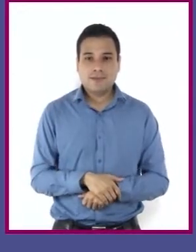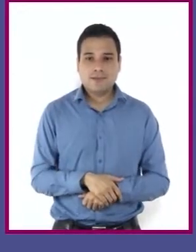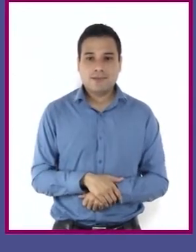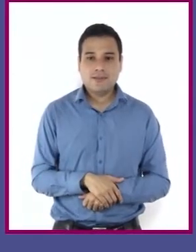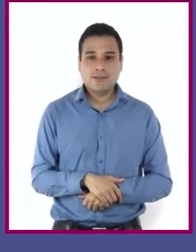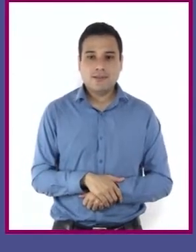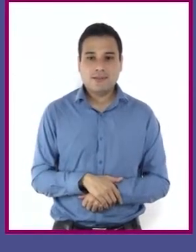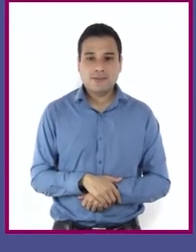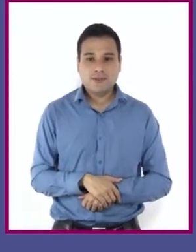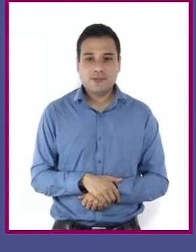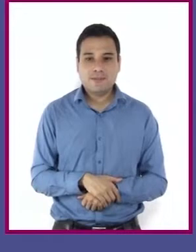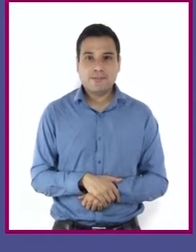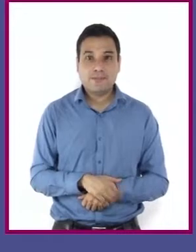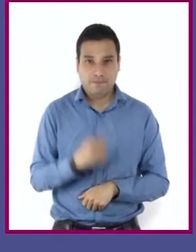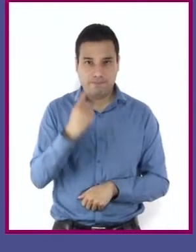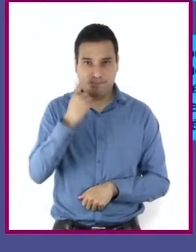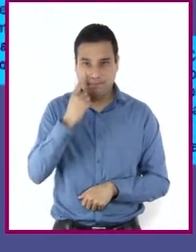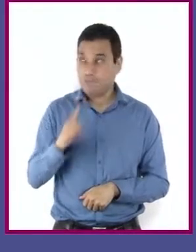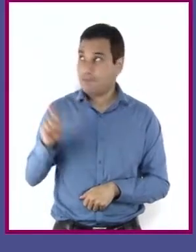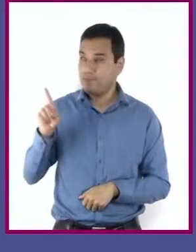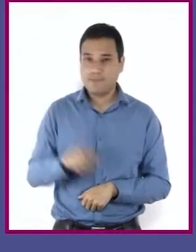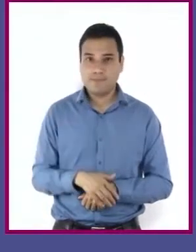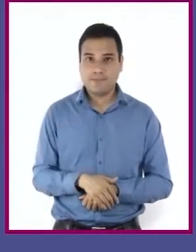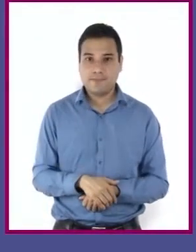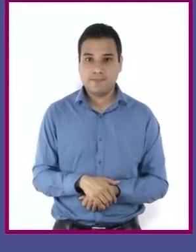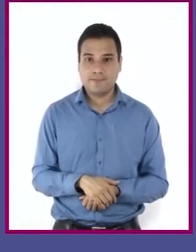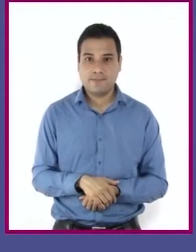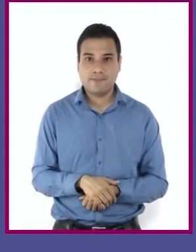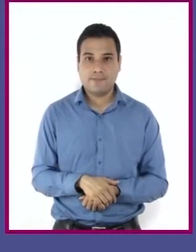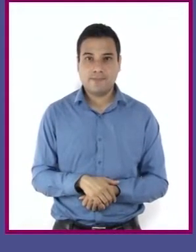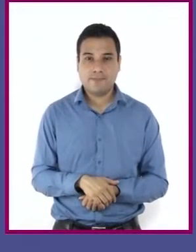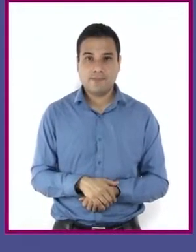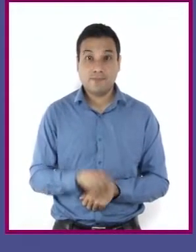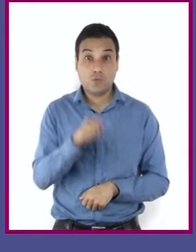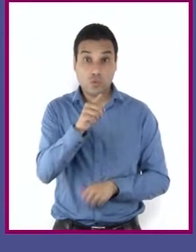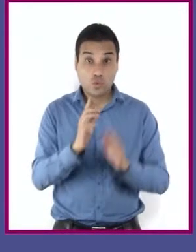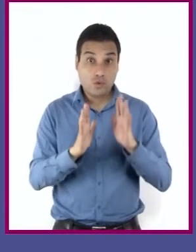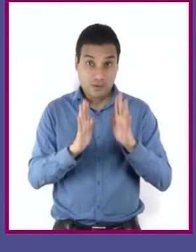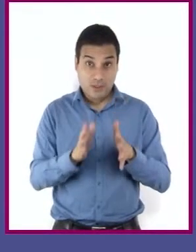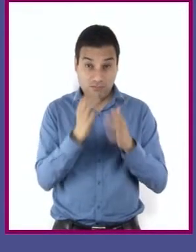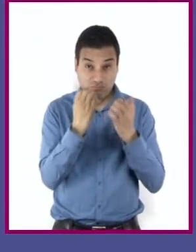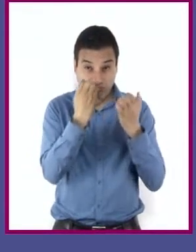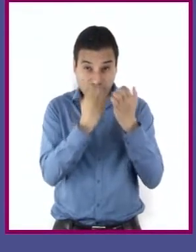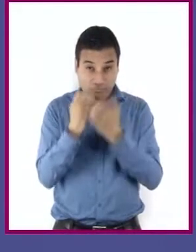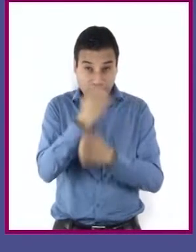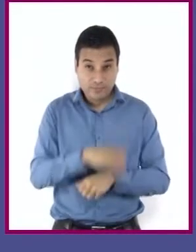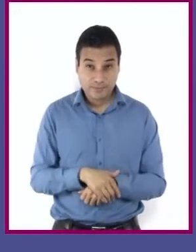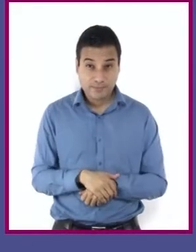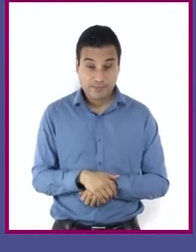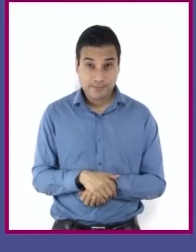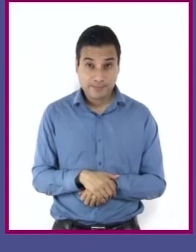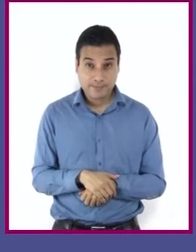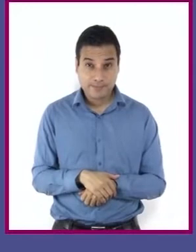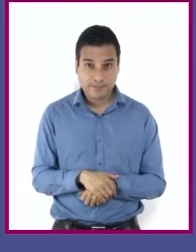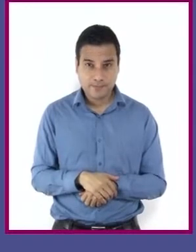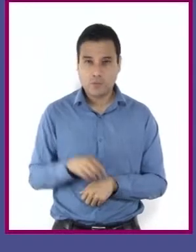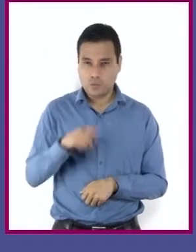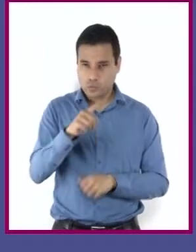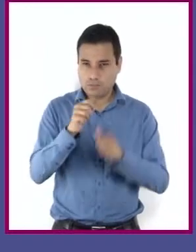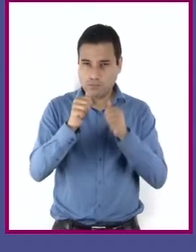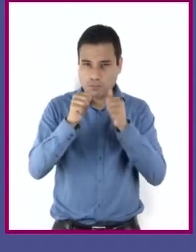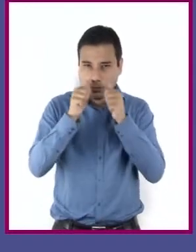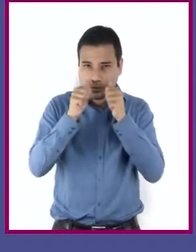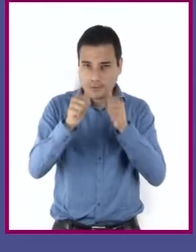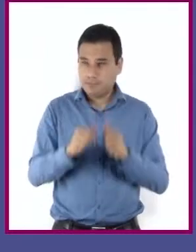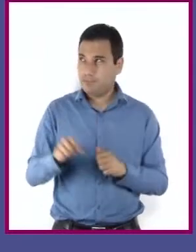lista de cotejo que acabamos de presentar. ¿Ya tienen las valoraciones de sus apoyos gráficos? Observemos con atención